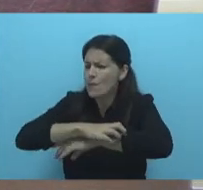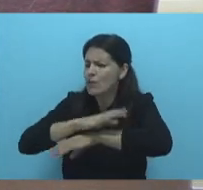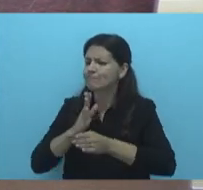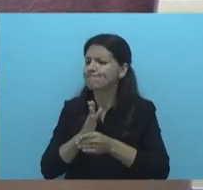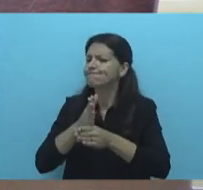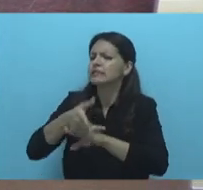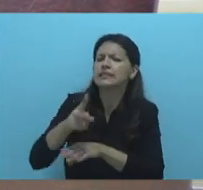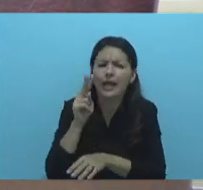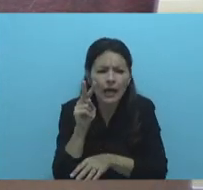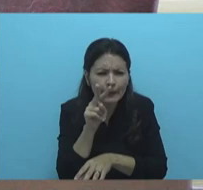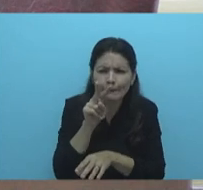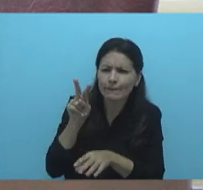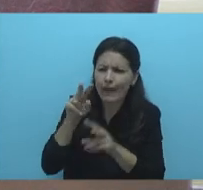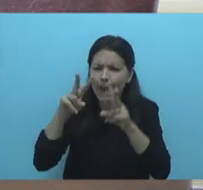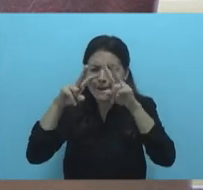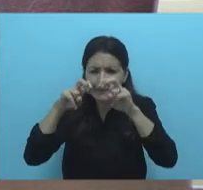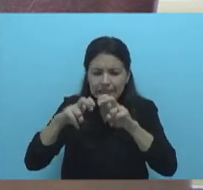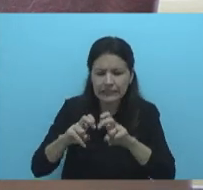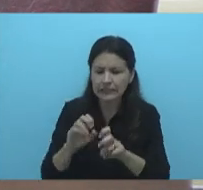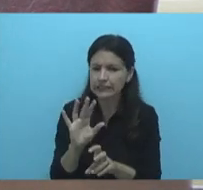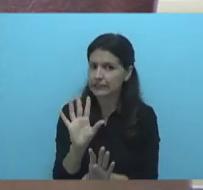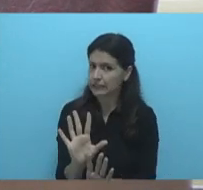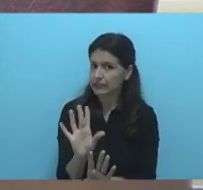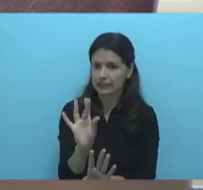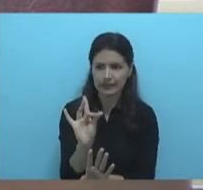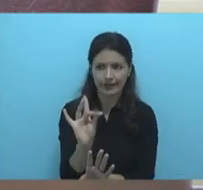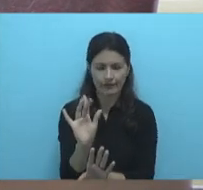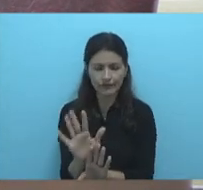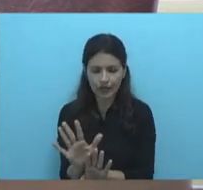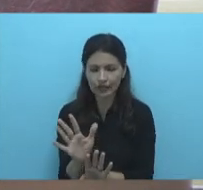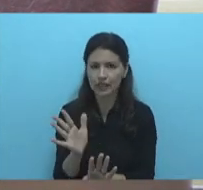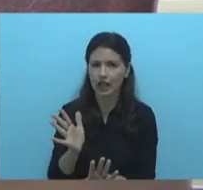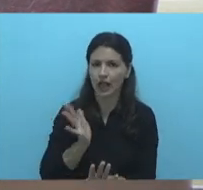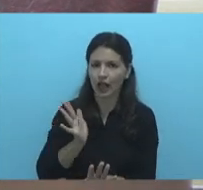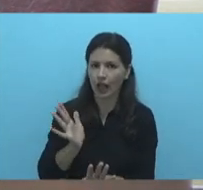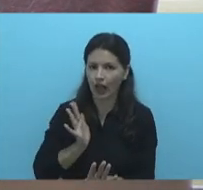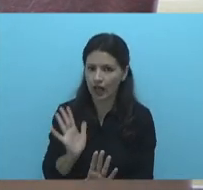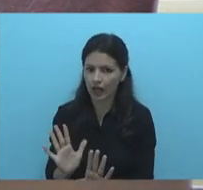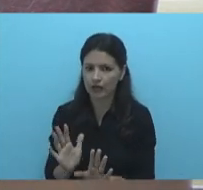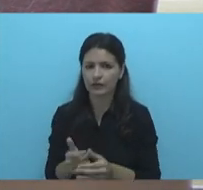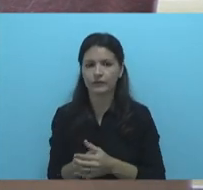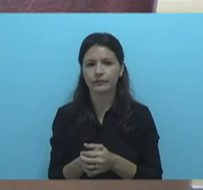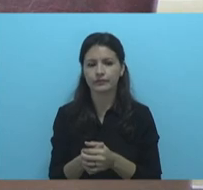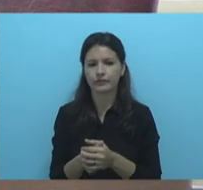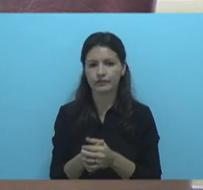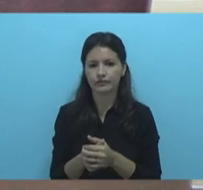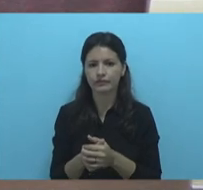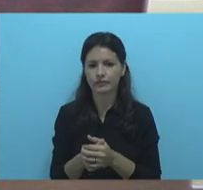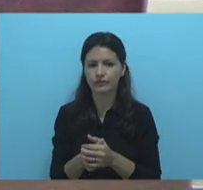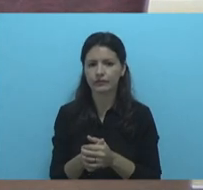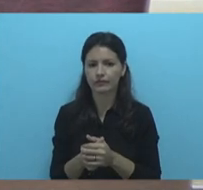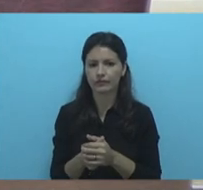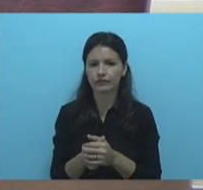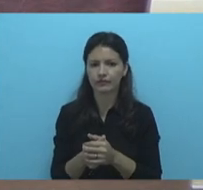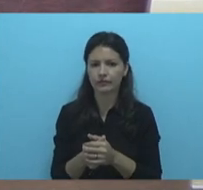Rosario, lo cual verdaderamente poner la atención sobre la salud y el cuidado de la fuente de trabajo y su desarrollo